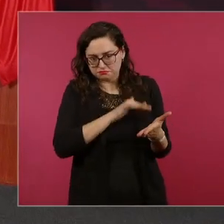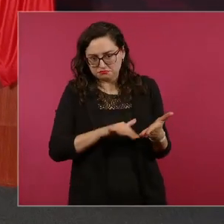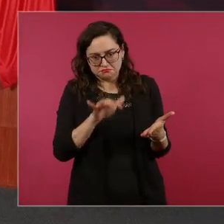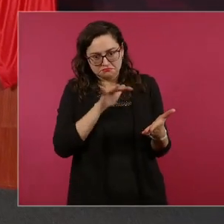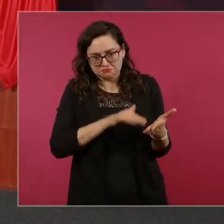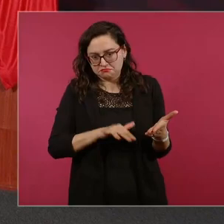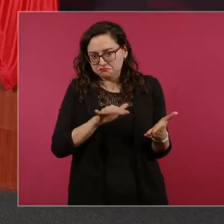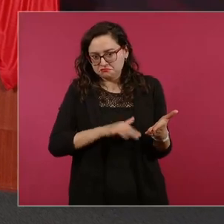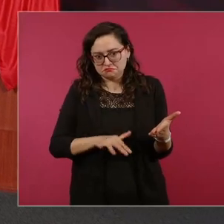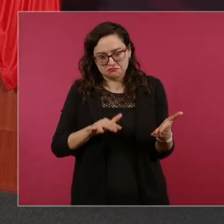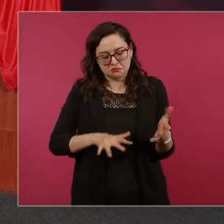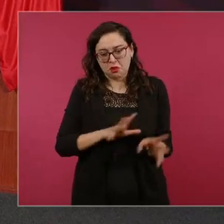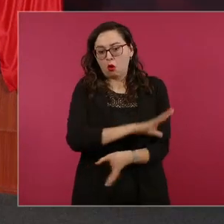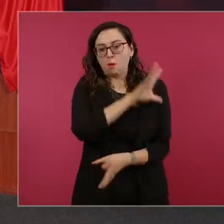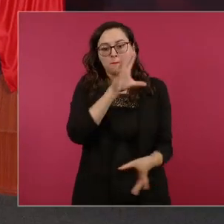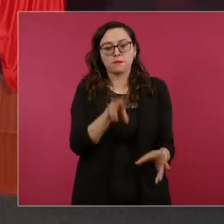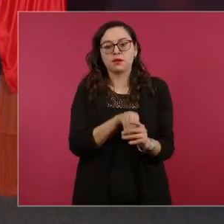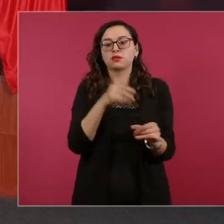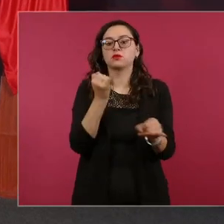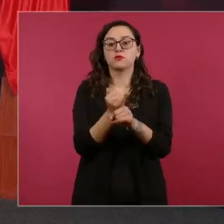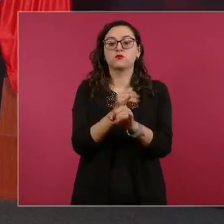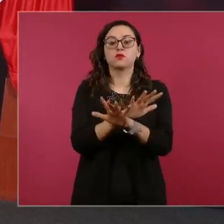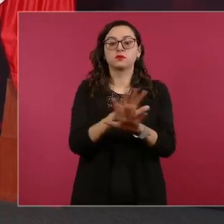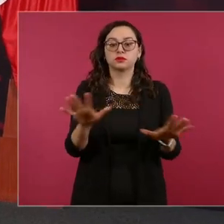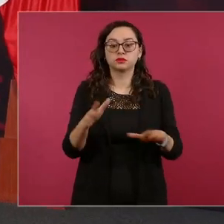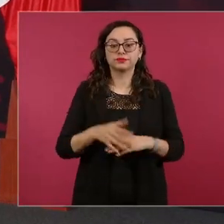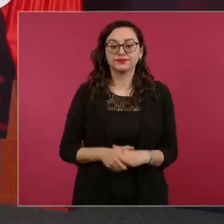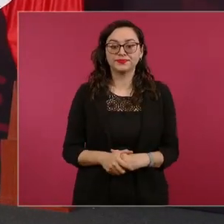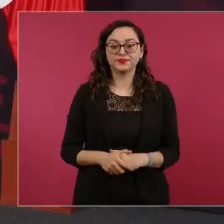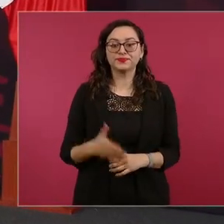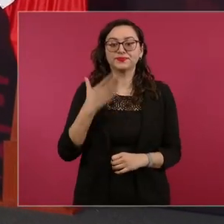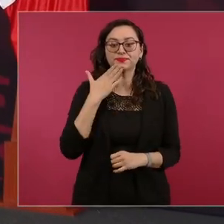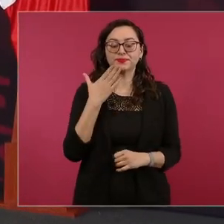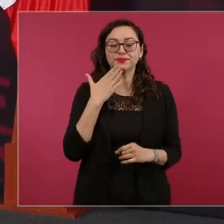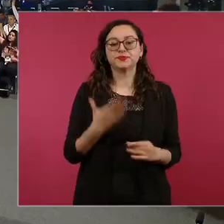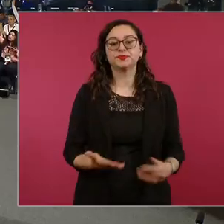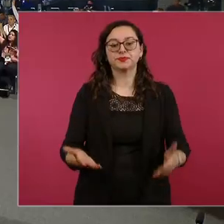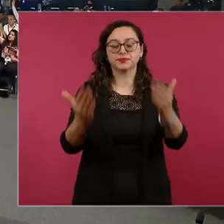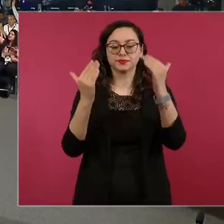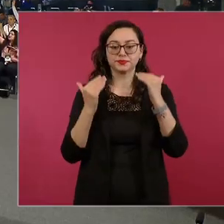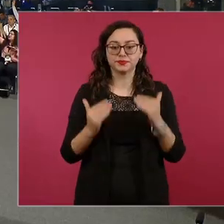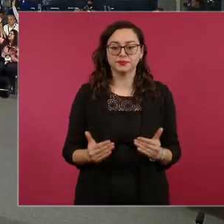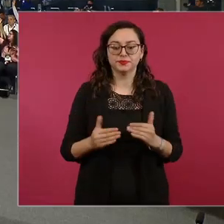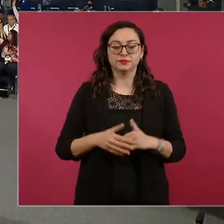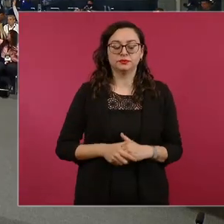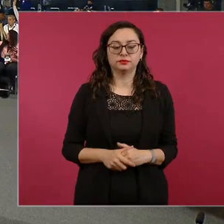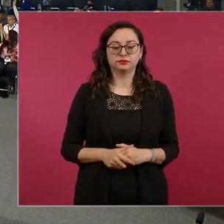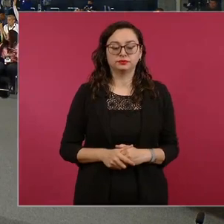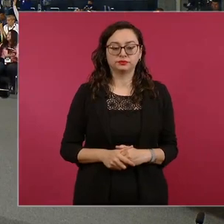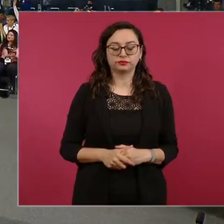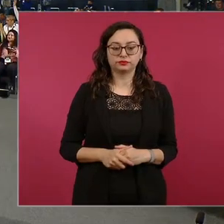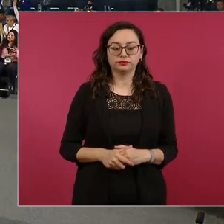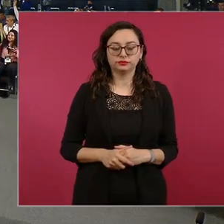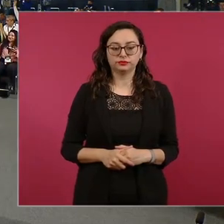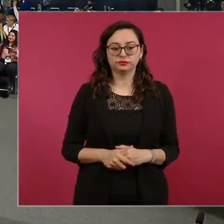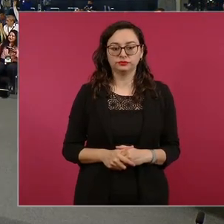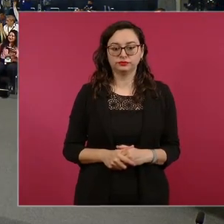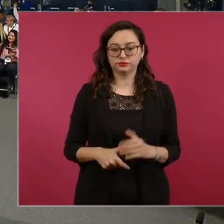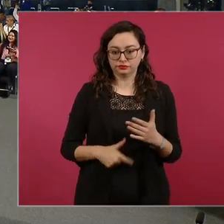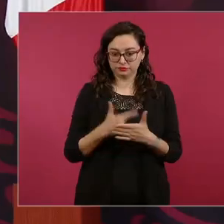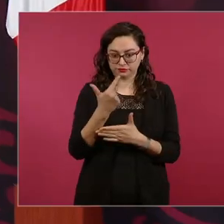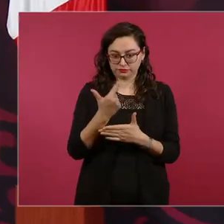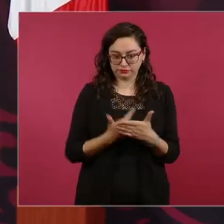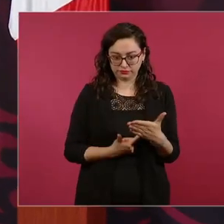elementos. Muy bien, tenemos pendientes